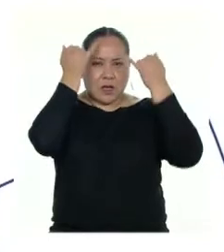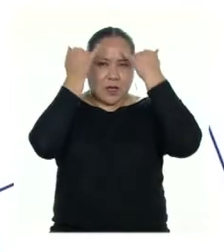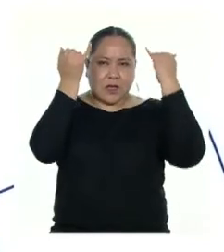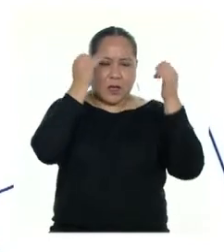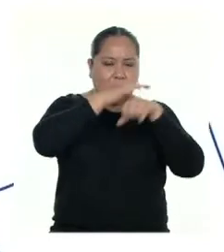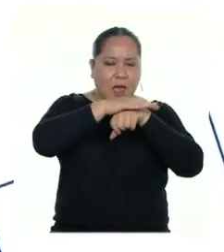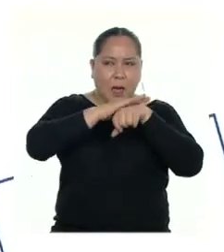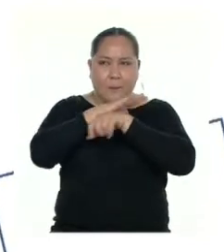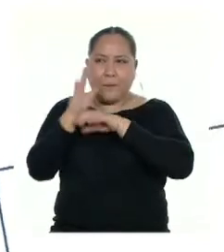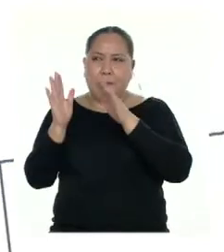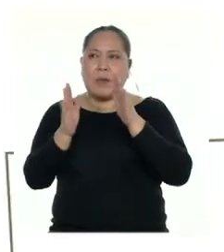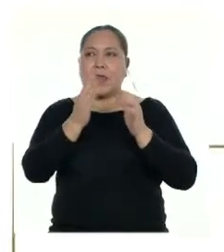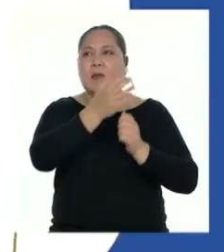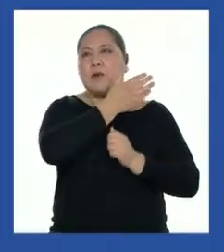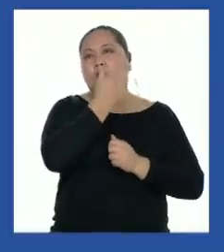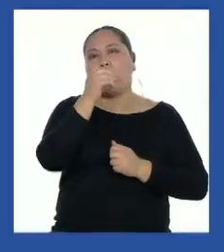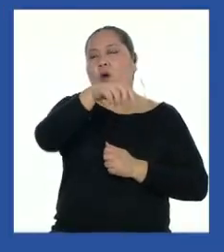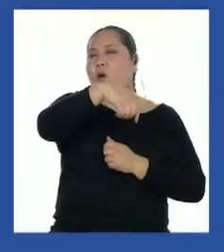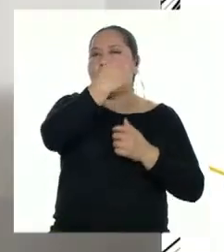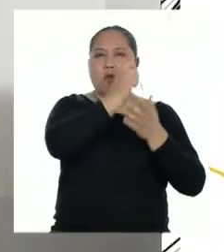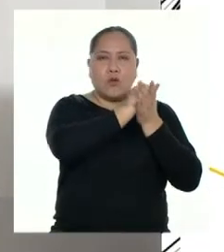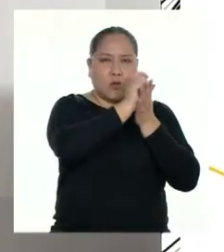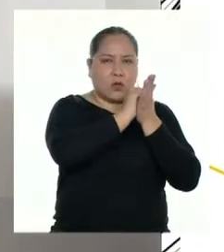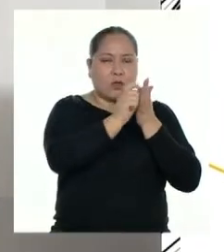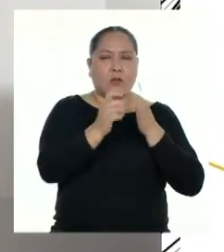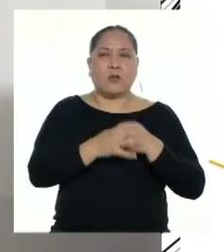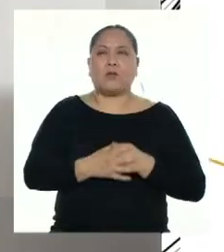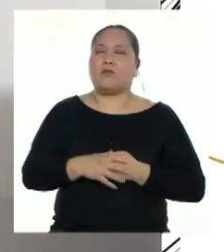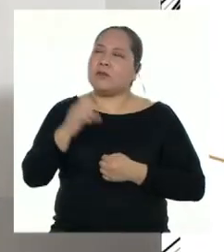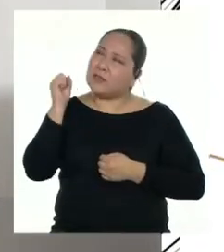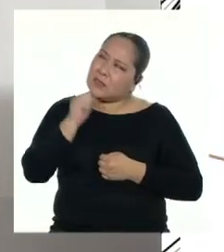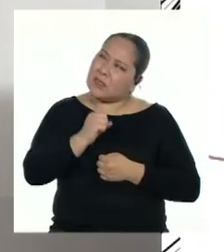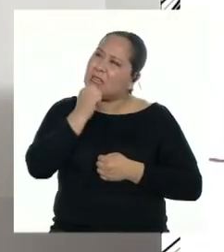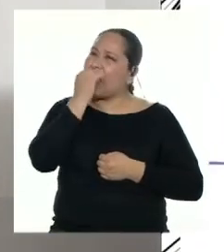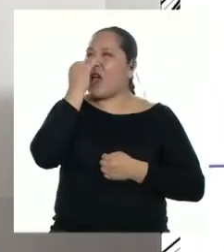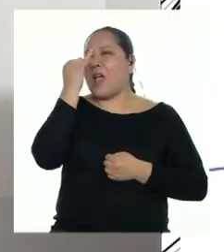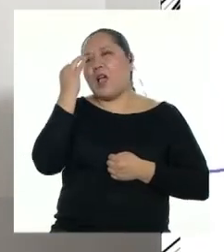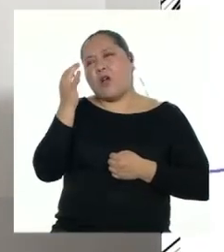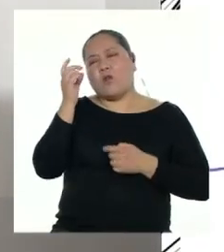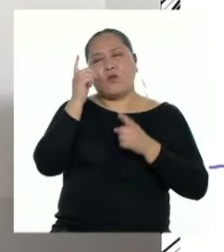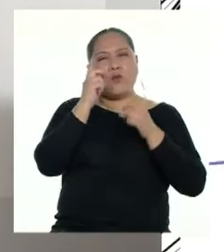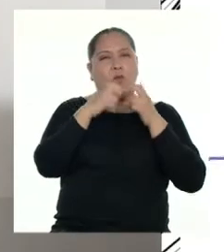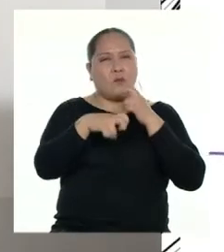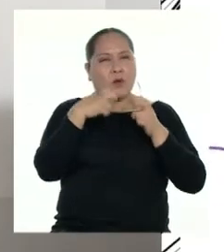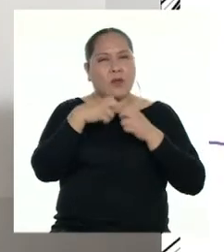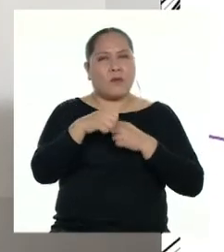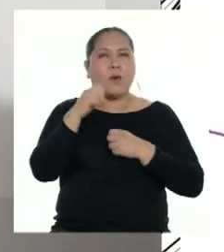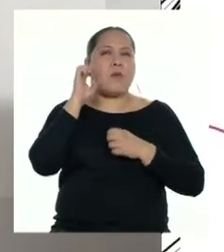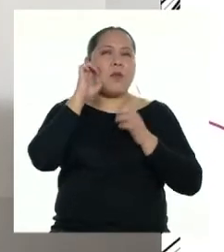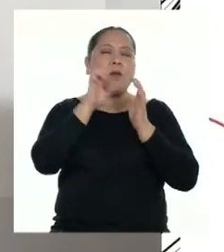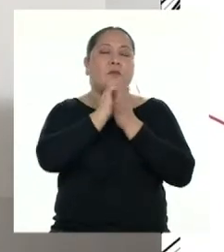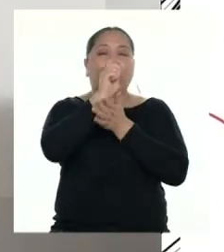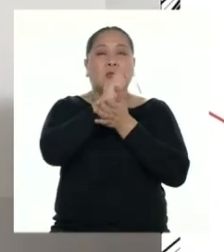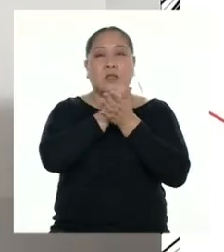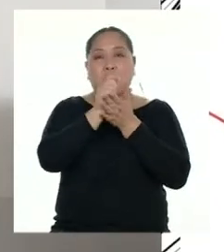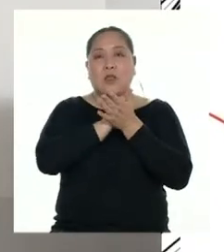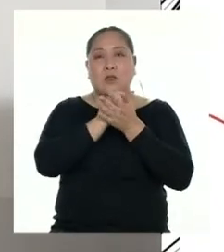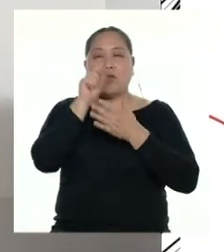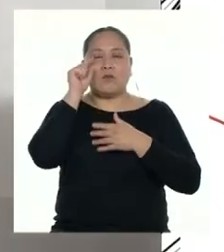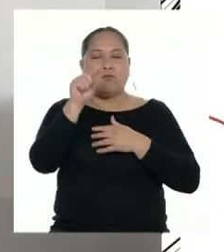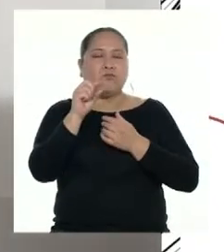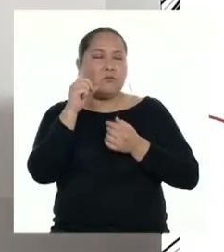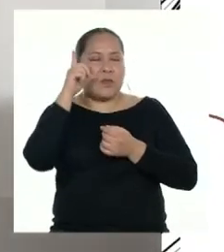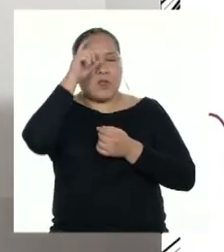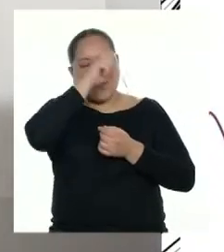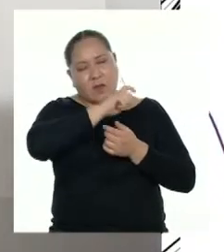en el plan de mejora o algún otro texto? Sí tuve algunos problemas, por ejemplo en la parte de la escritura, donde al principio me costó